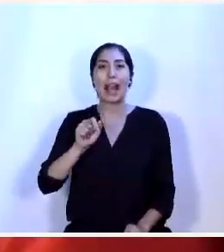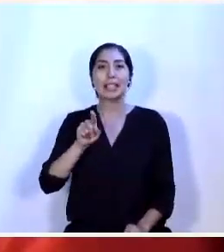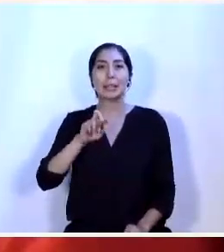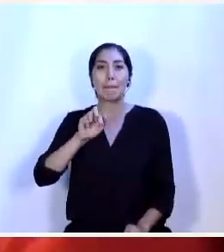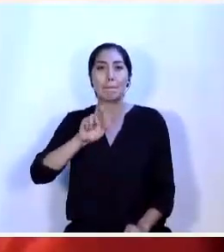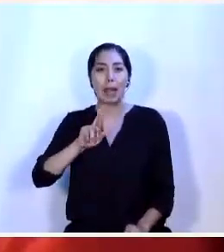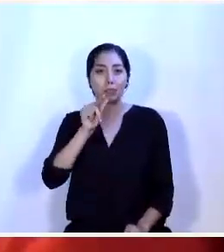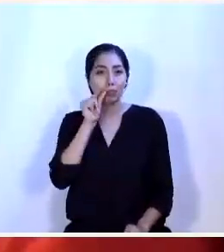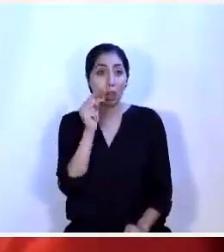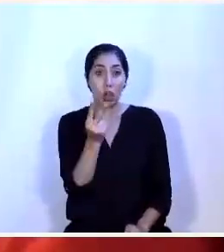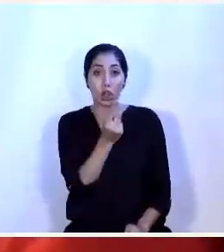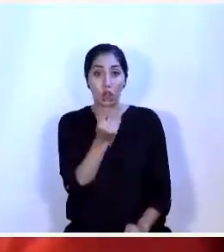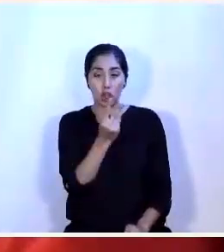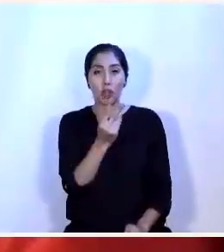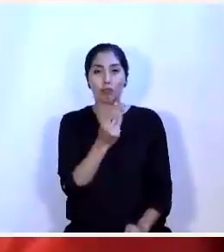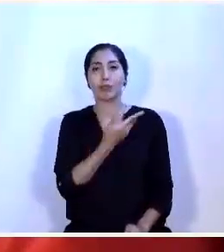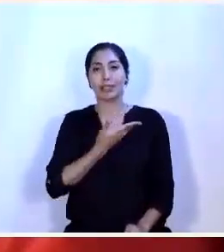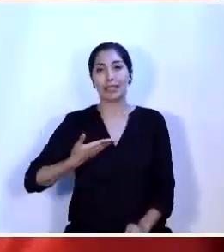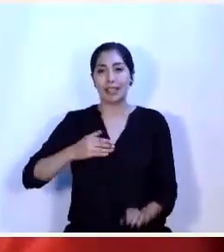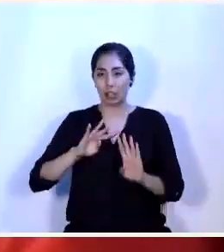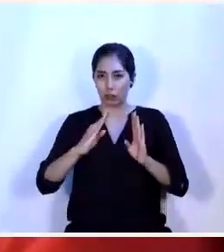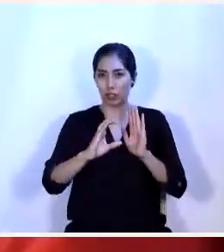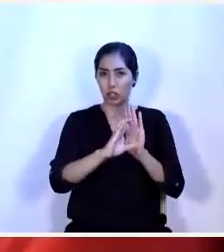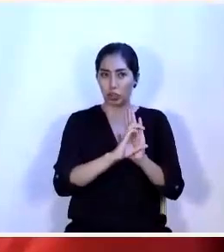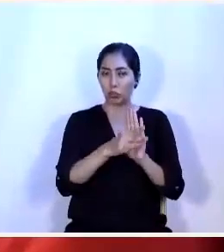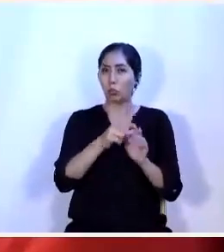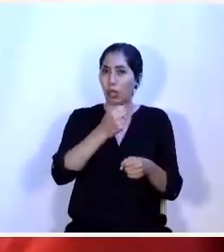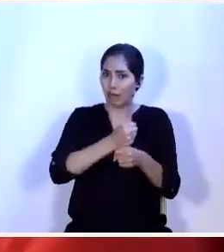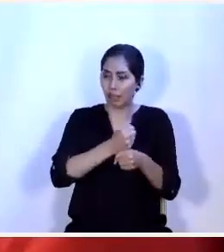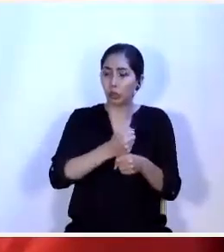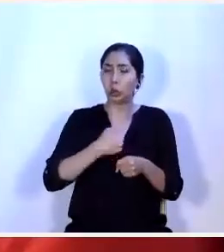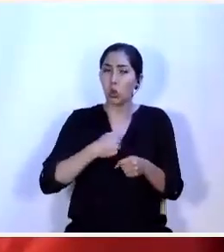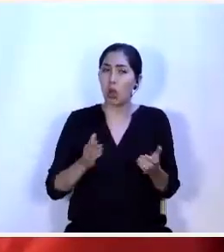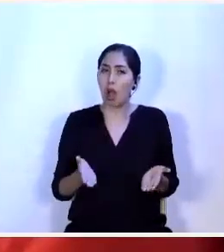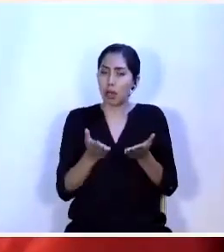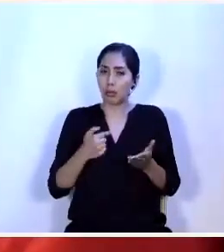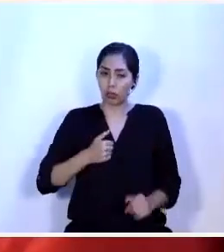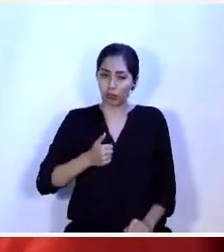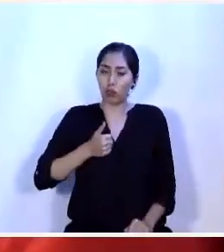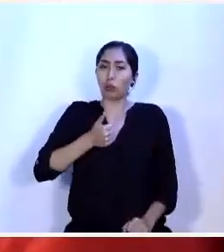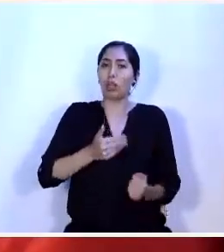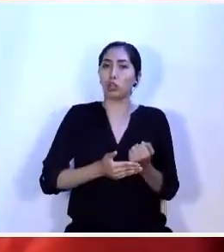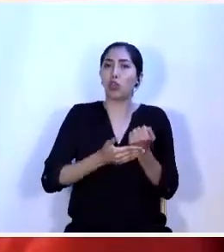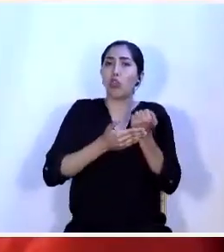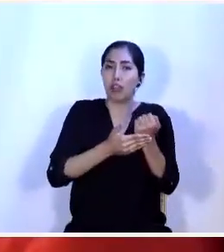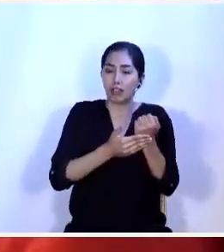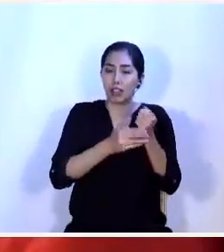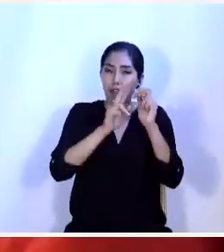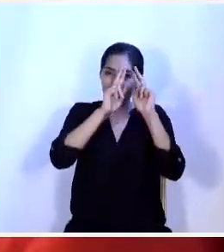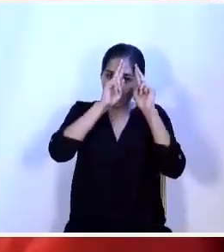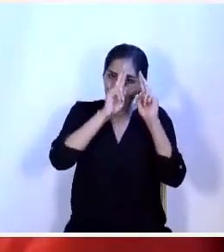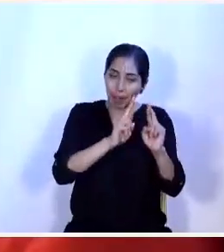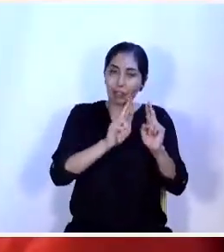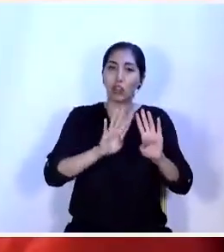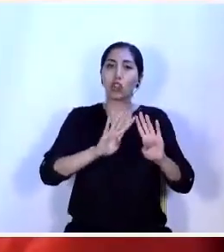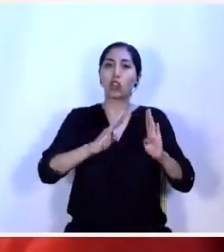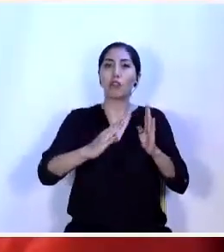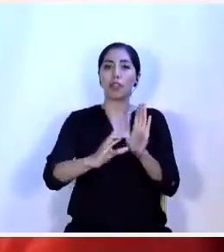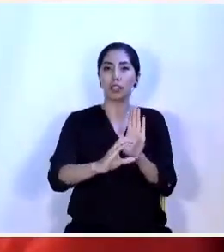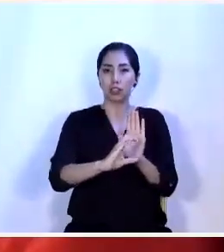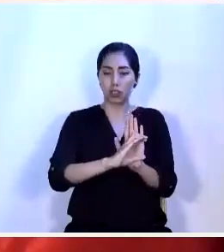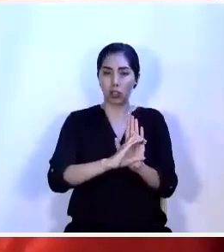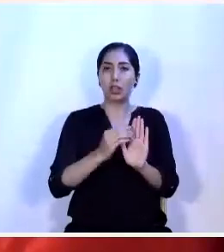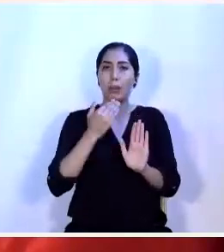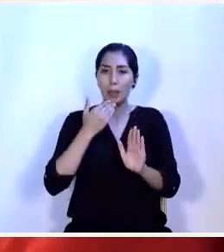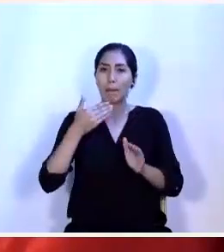la Convención Constitucional, y desde ya reitero todo mi ánimo de colaboración y respeto a la Convención Constitucional y al